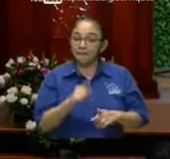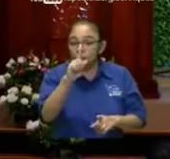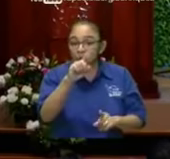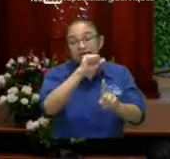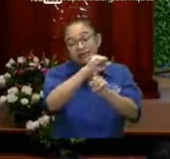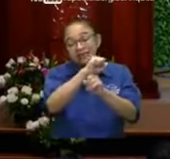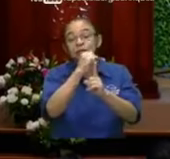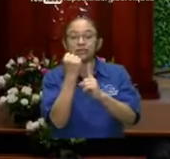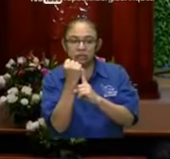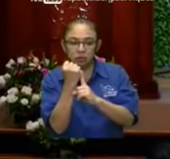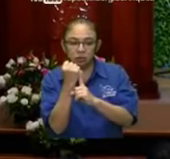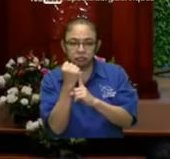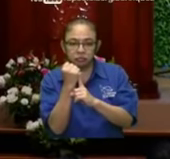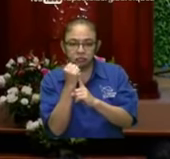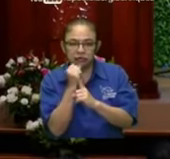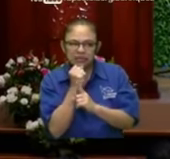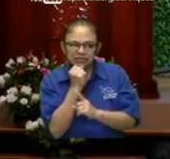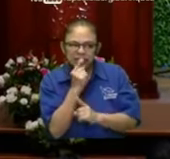situación, murmuración.